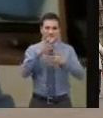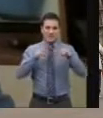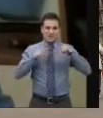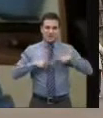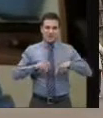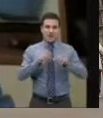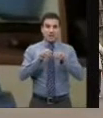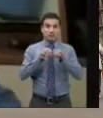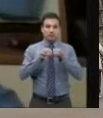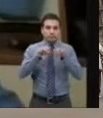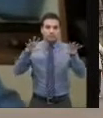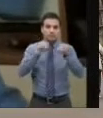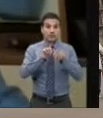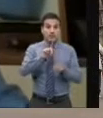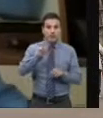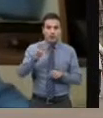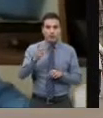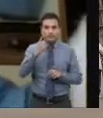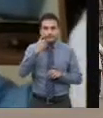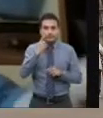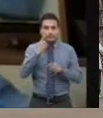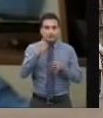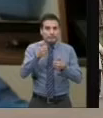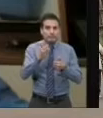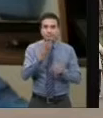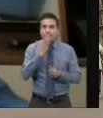acredita que sí son,